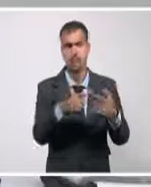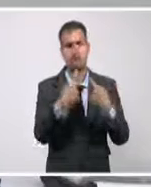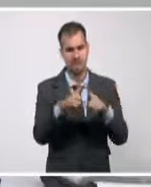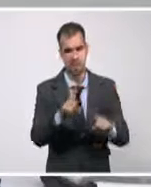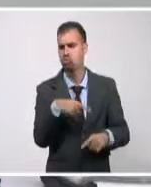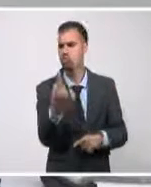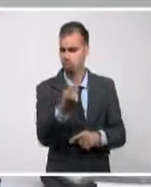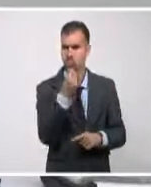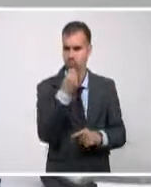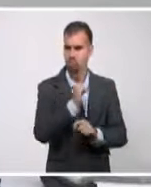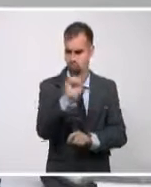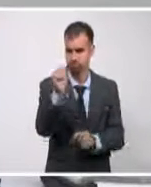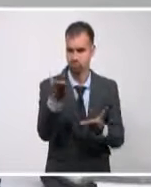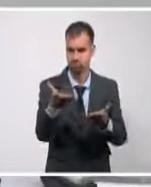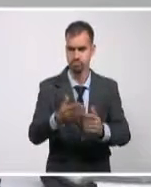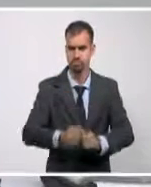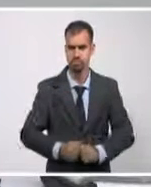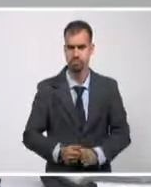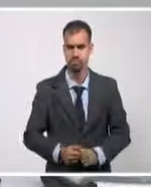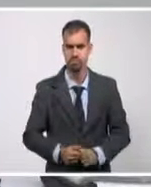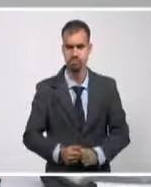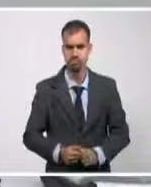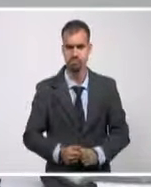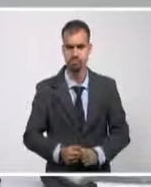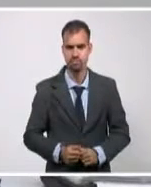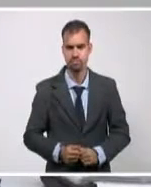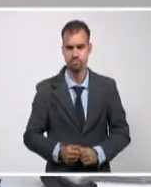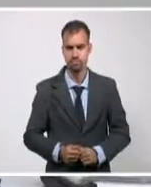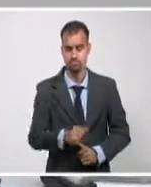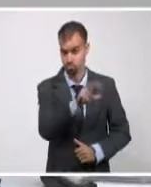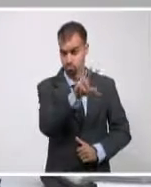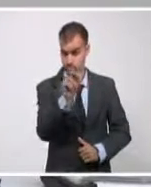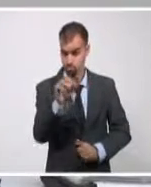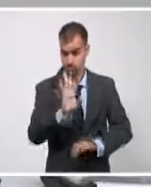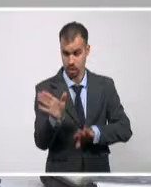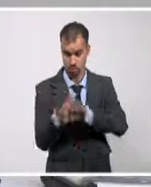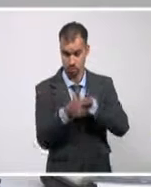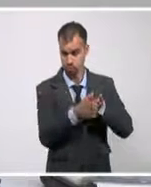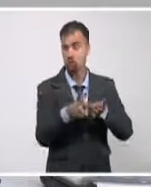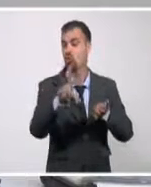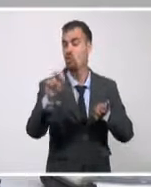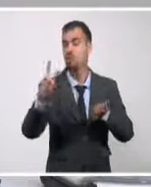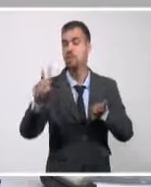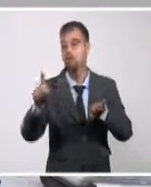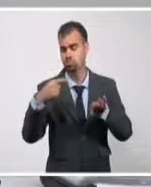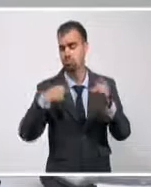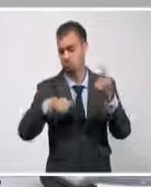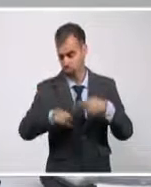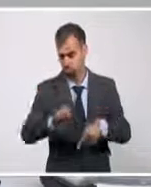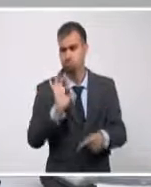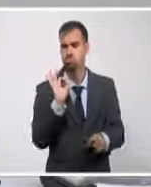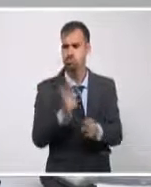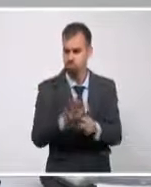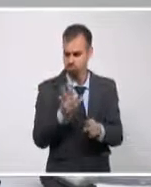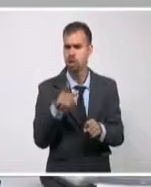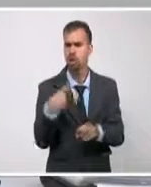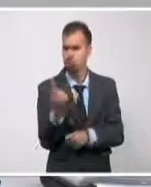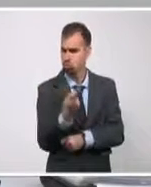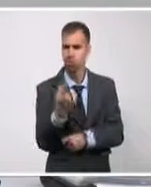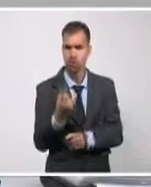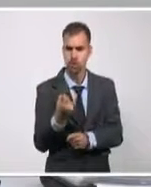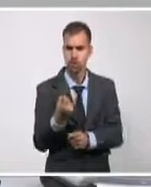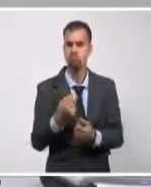vencimos. Llegará el 2021, lo vamos a esperar con deseos, con ganas y sobre todo con